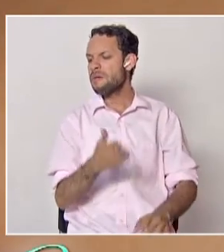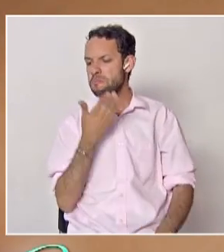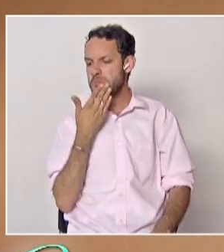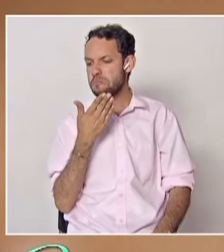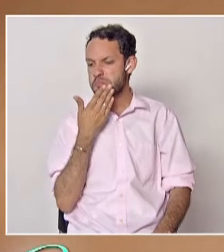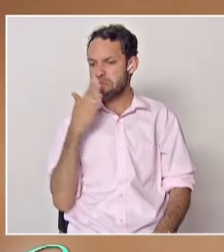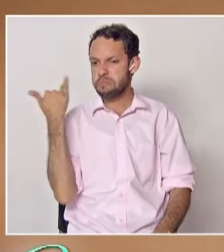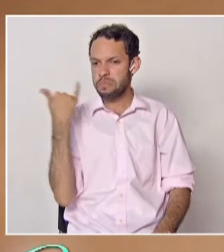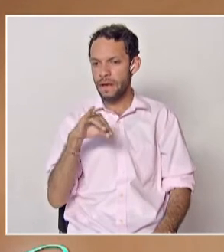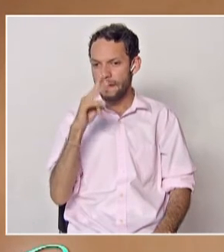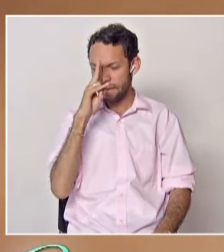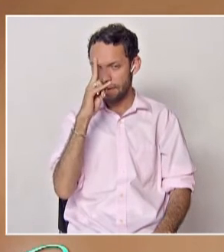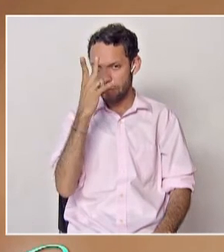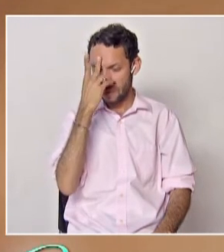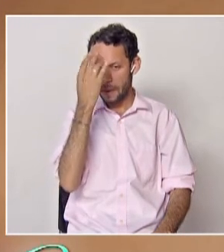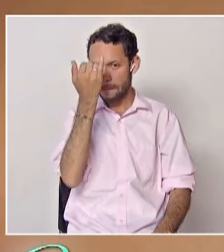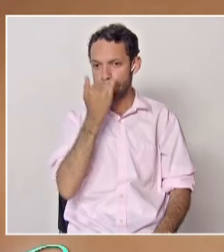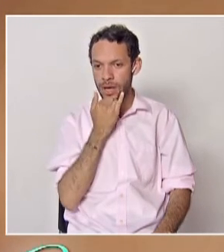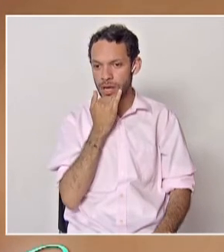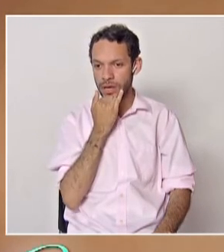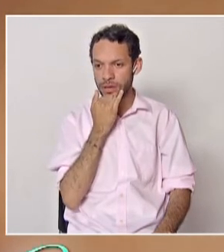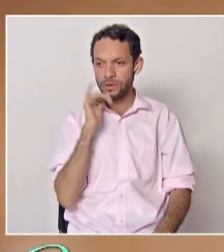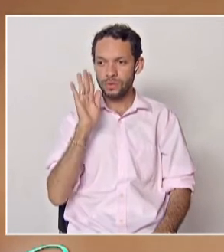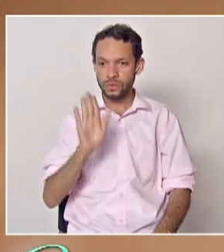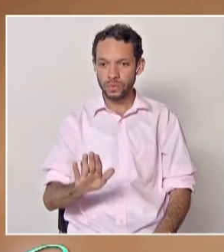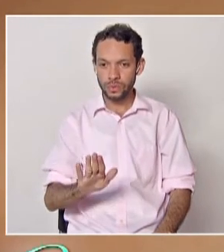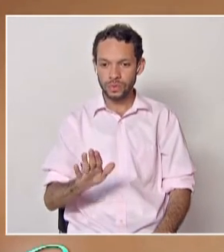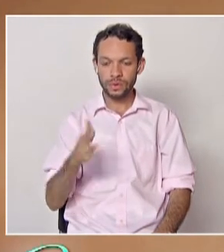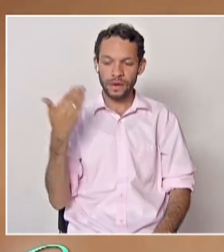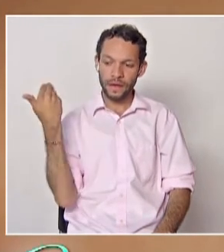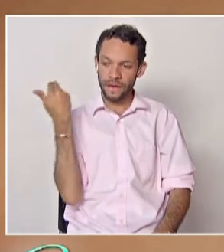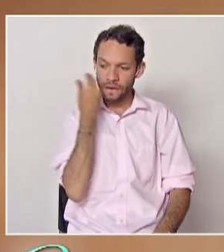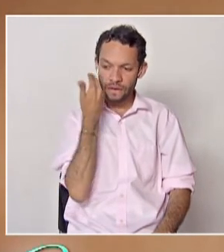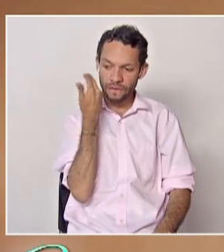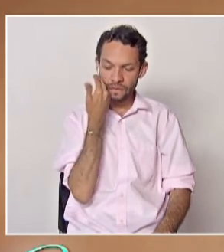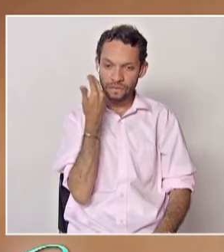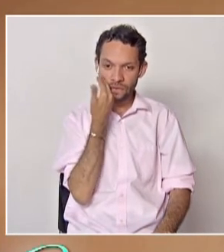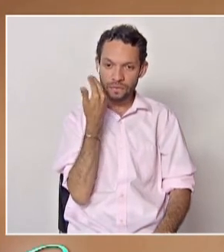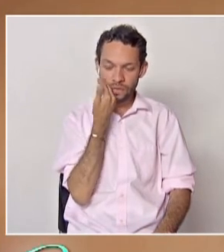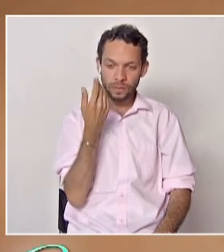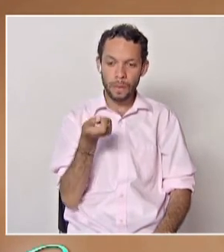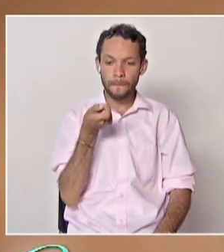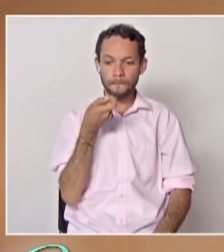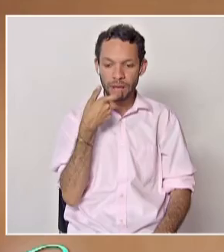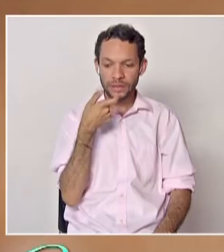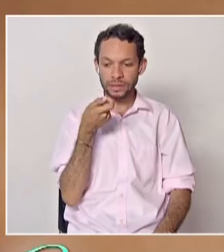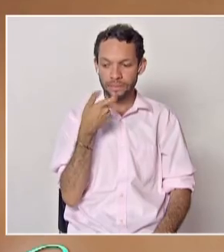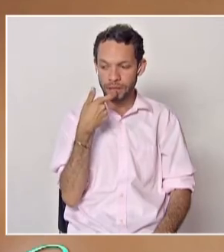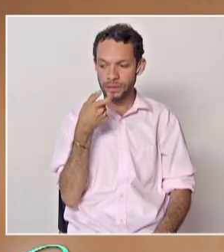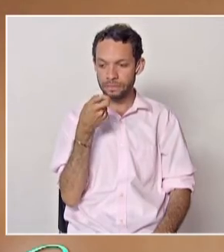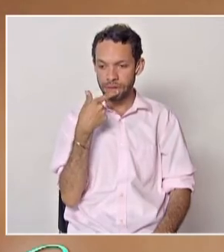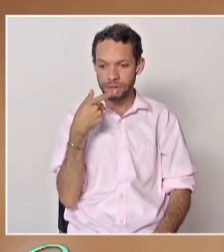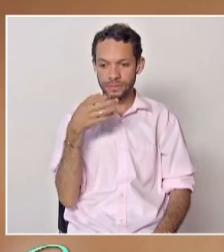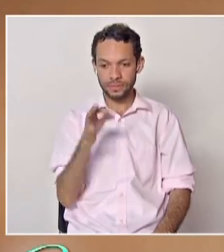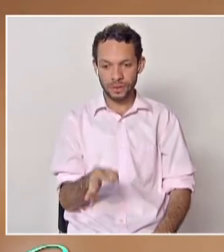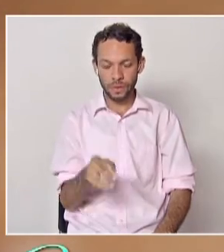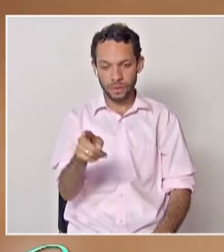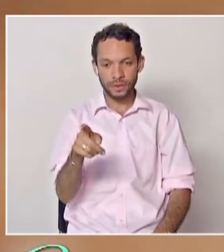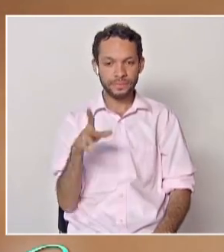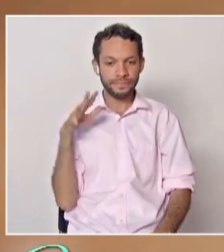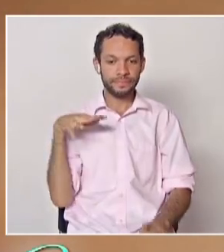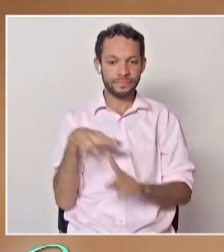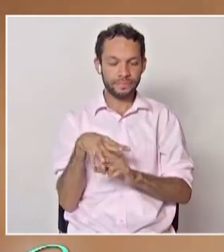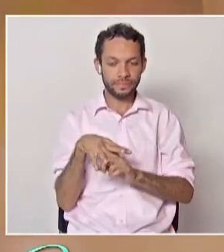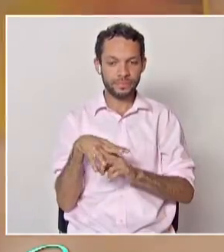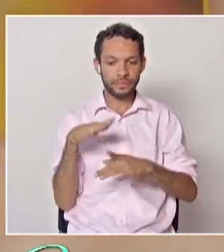o hemos caído en el error, que el sinónimo de la enfermedad y del síntoma es el medicamento. Y ahí se perdió el concepto de